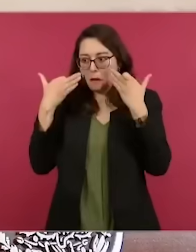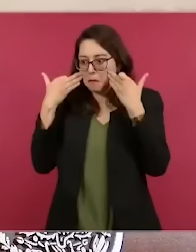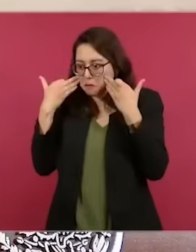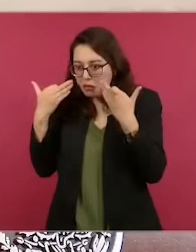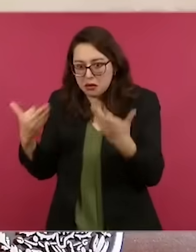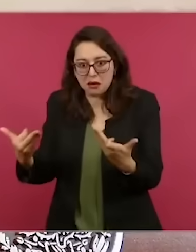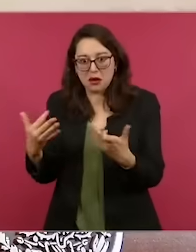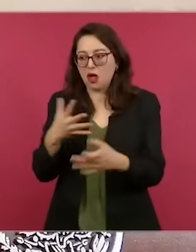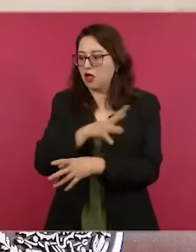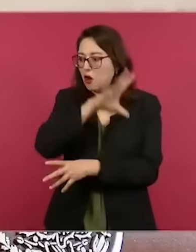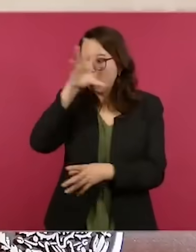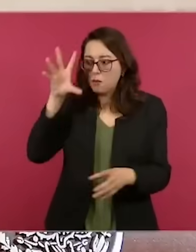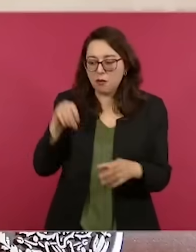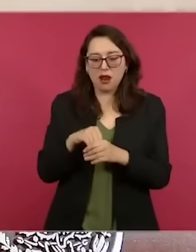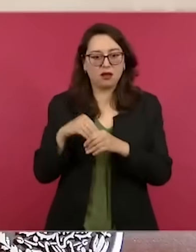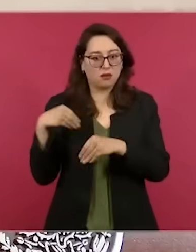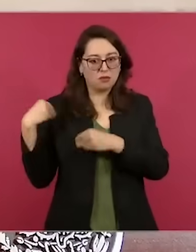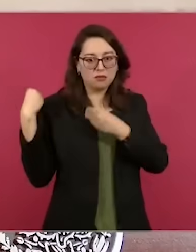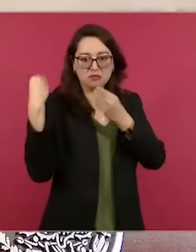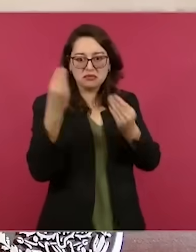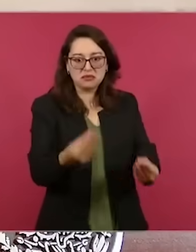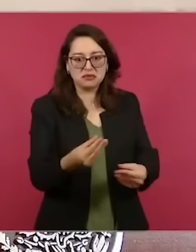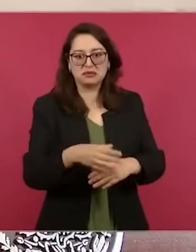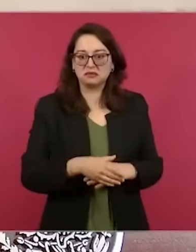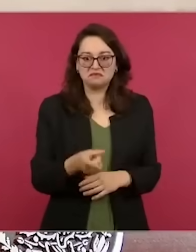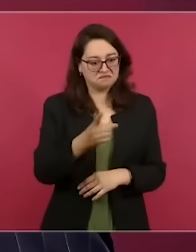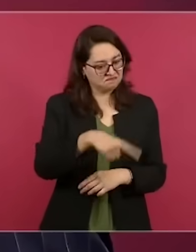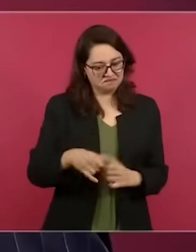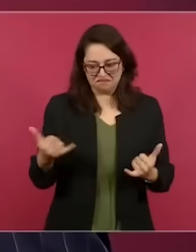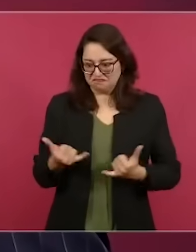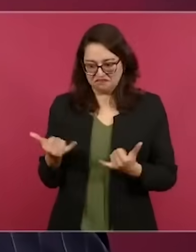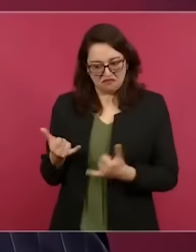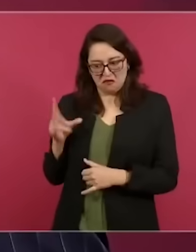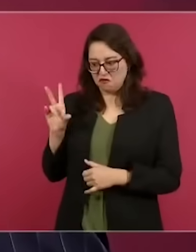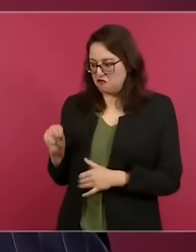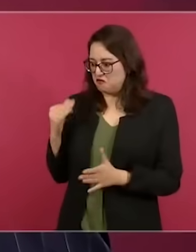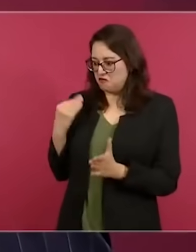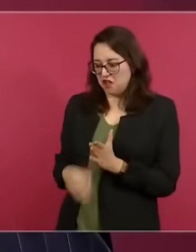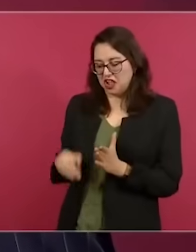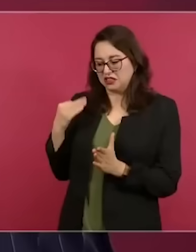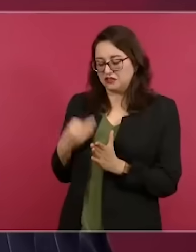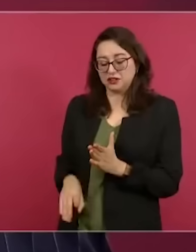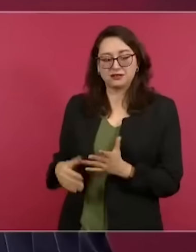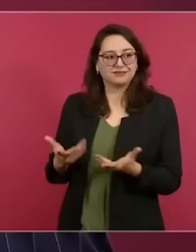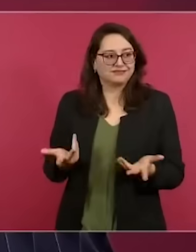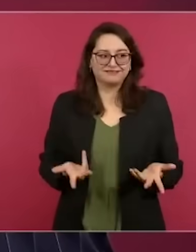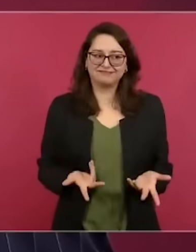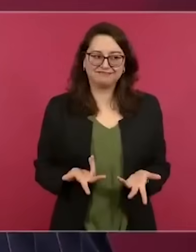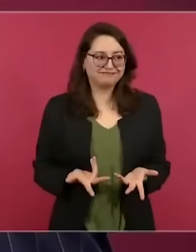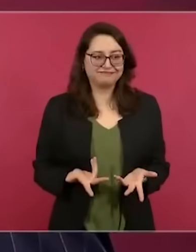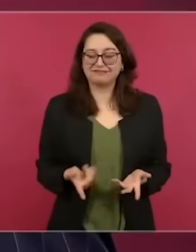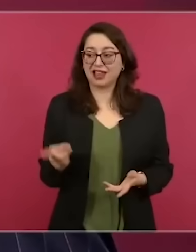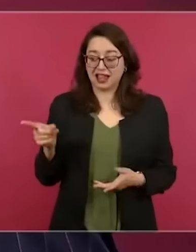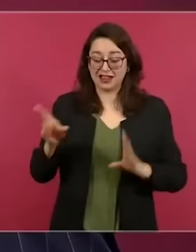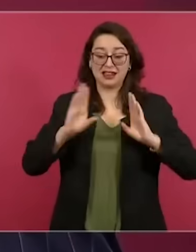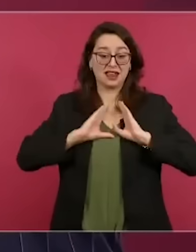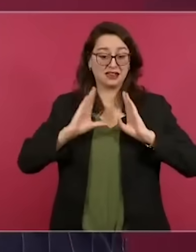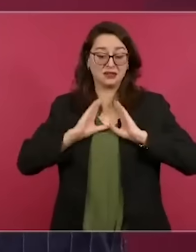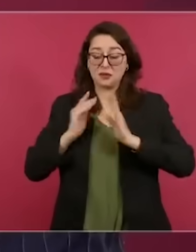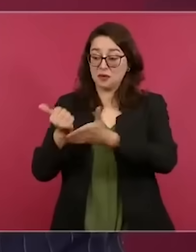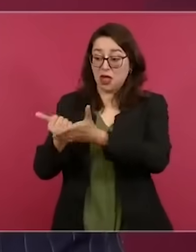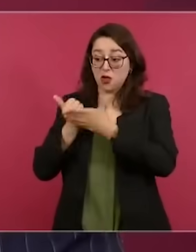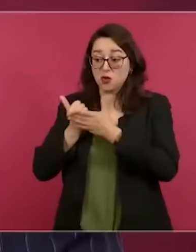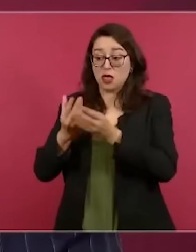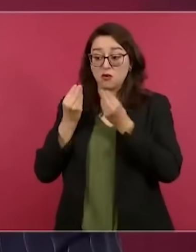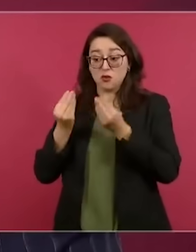que tiene y ha ayudado mucho en esclarecer estos casos.